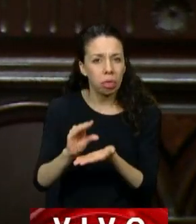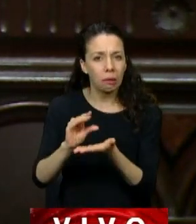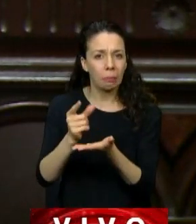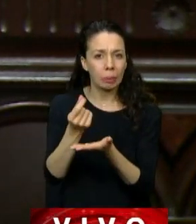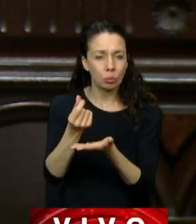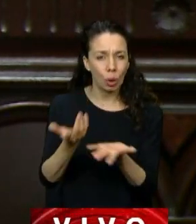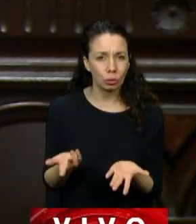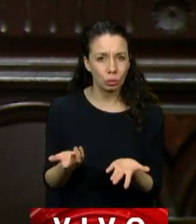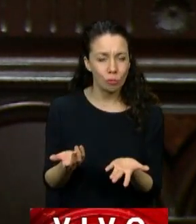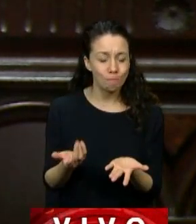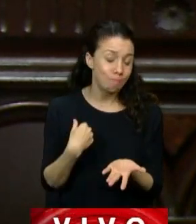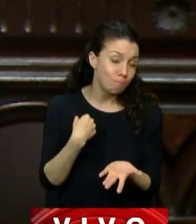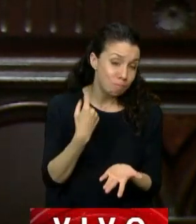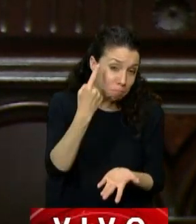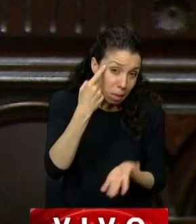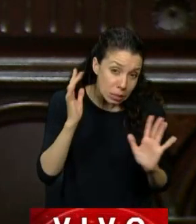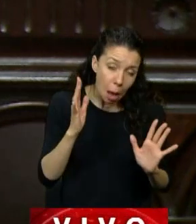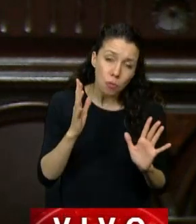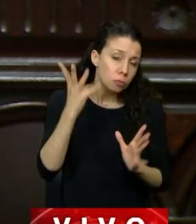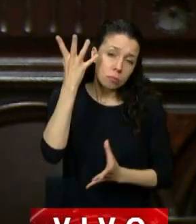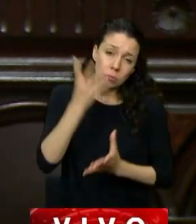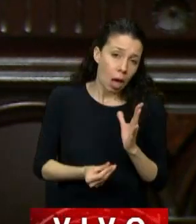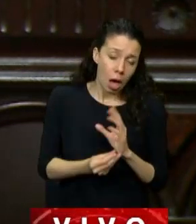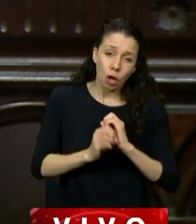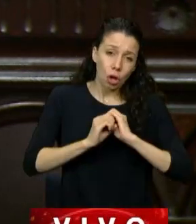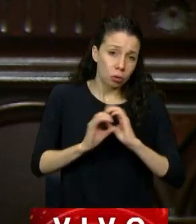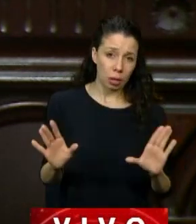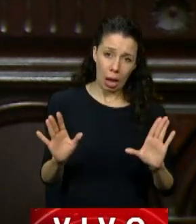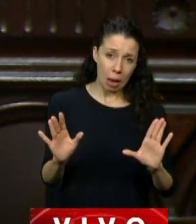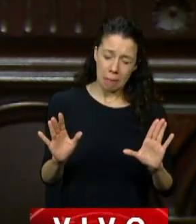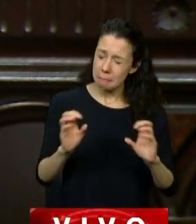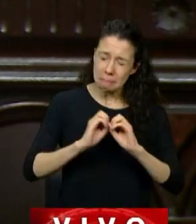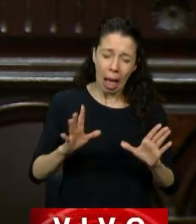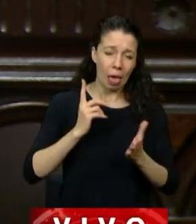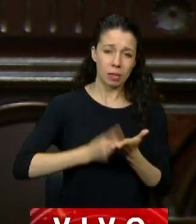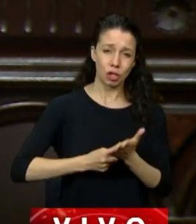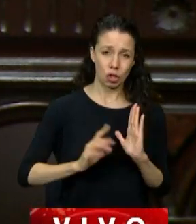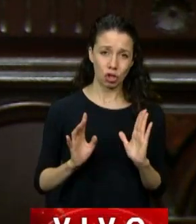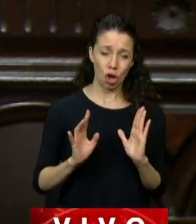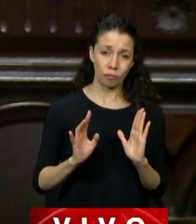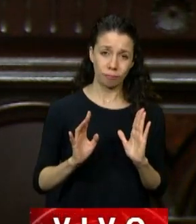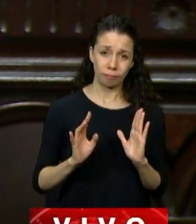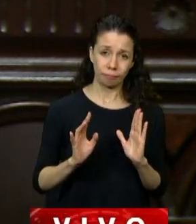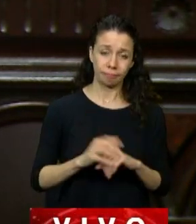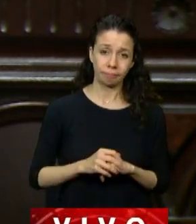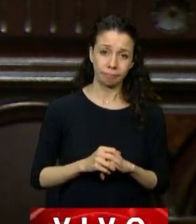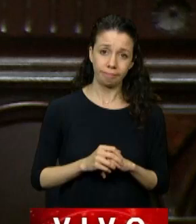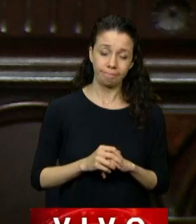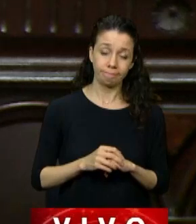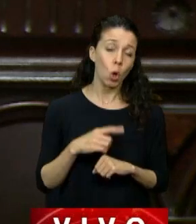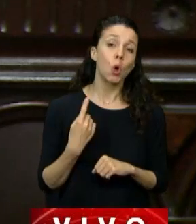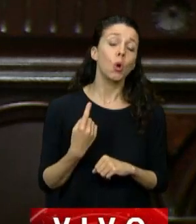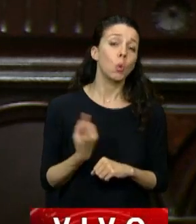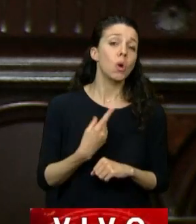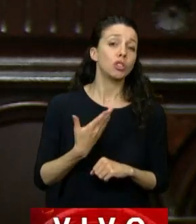Entendemos que es una incorrección total, es una muy mala decisión. Tenemos un Estado realmente, un Estado